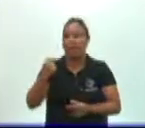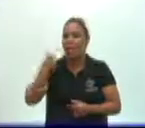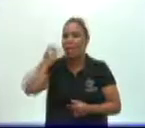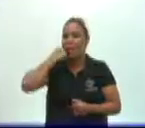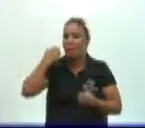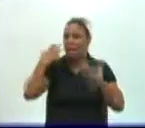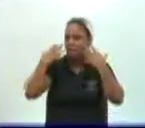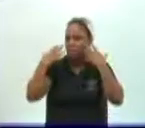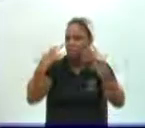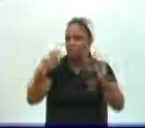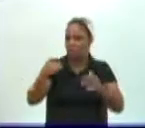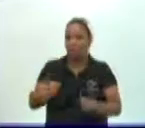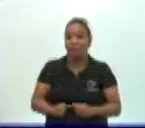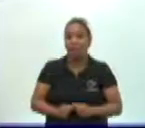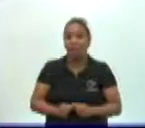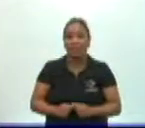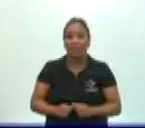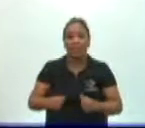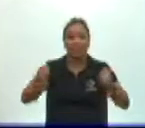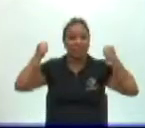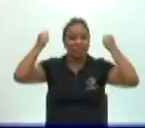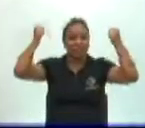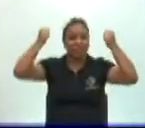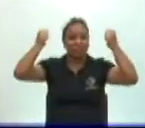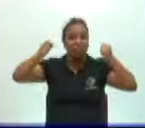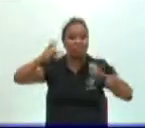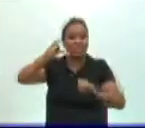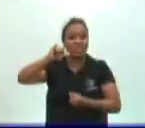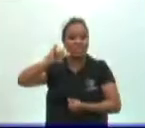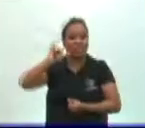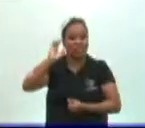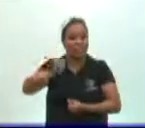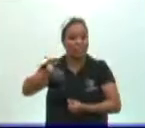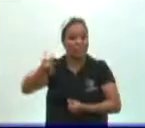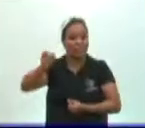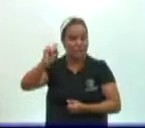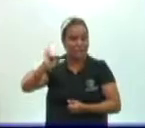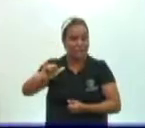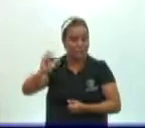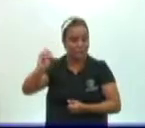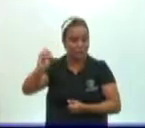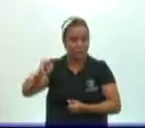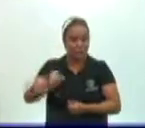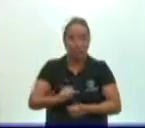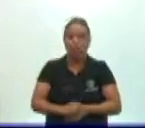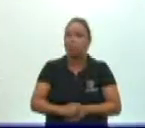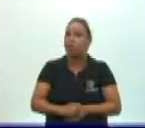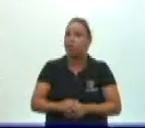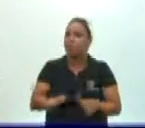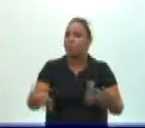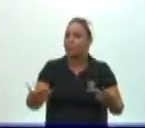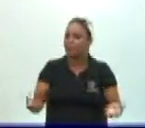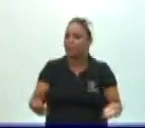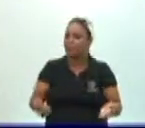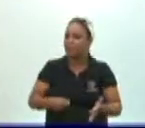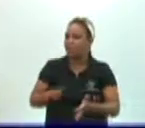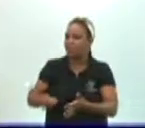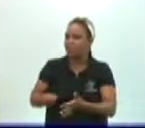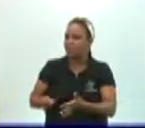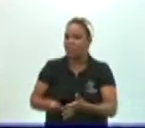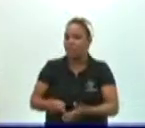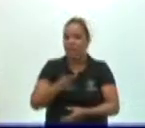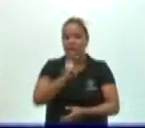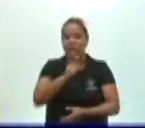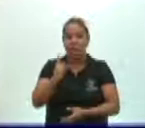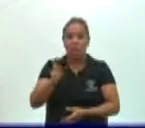La sublevación de los cipayos. La sublevación de los cipayos va a ocurrir precisamente el 11 de mayo